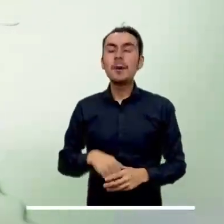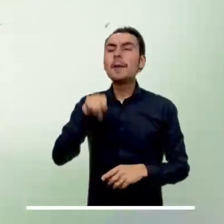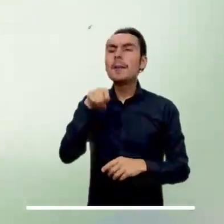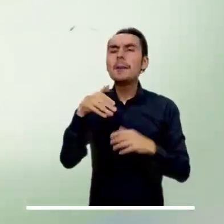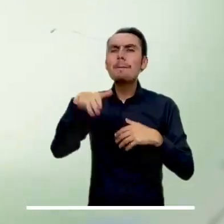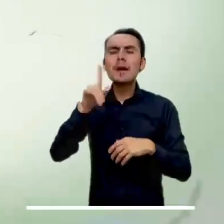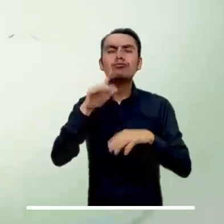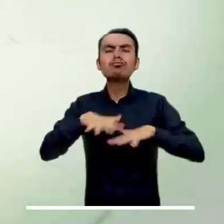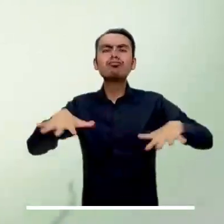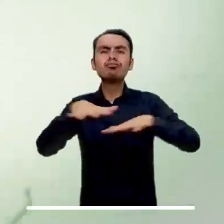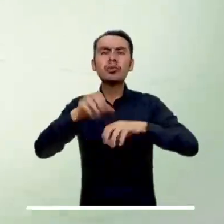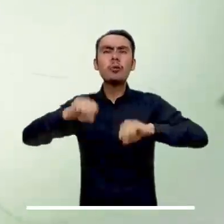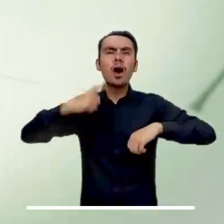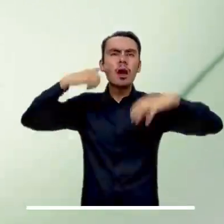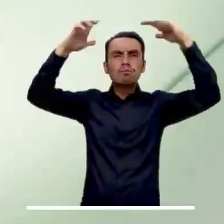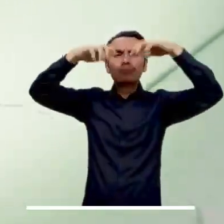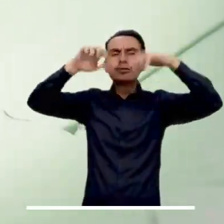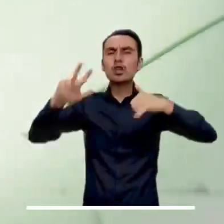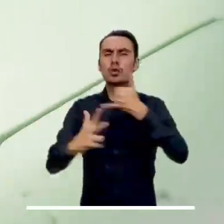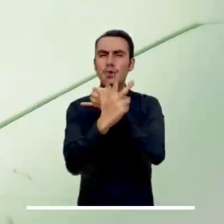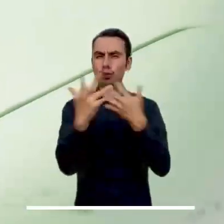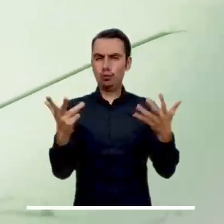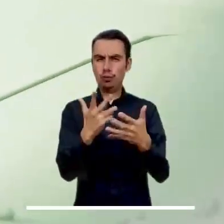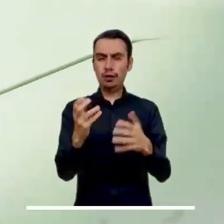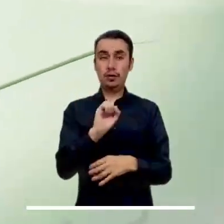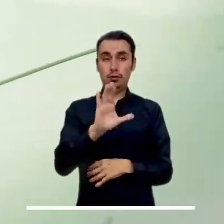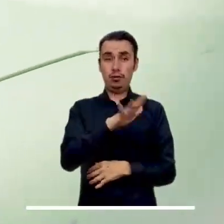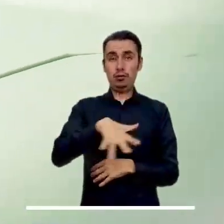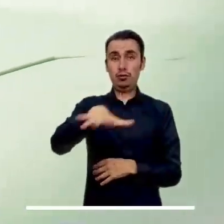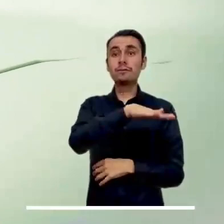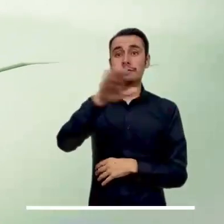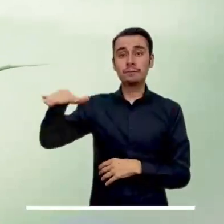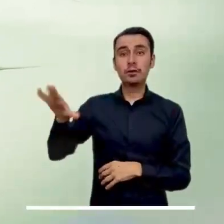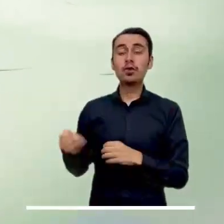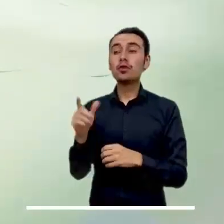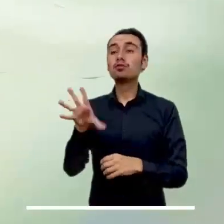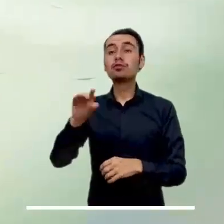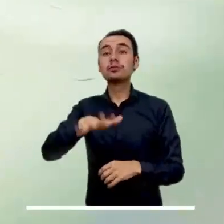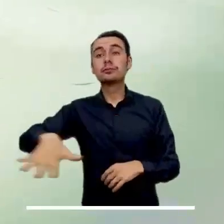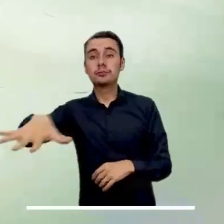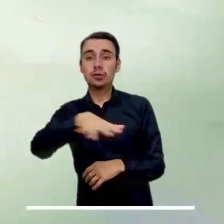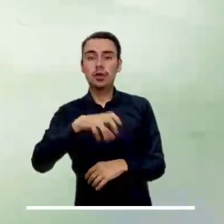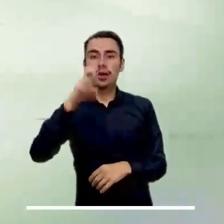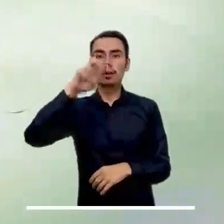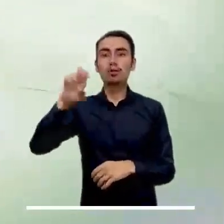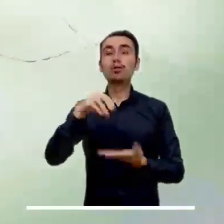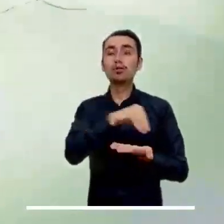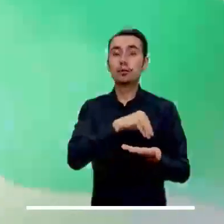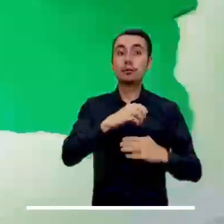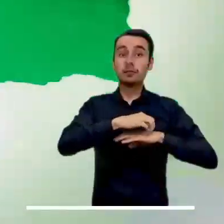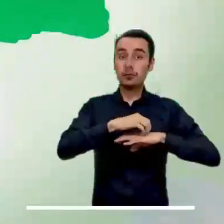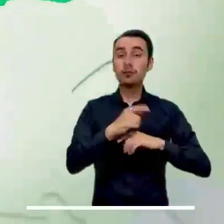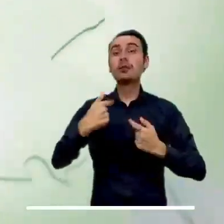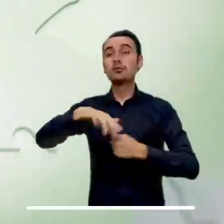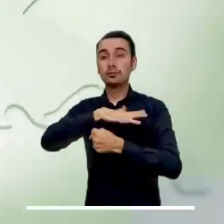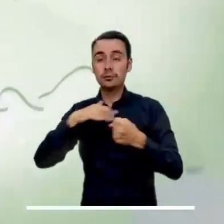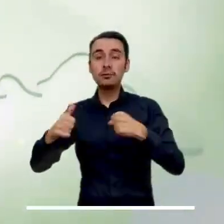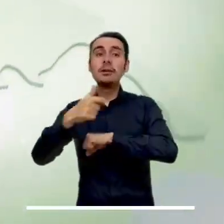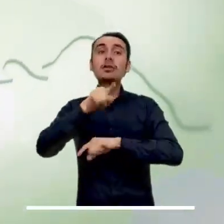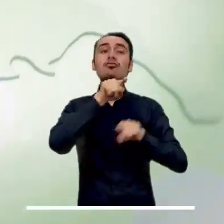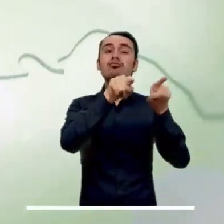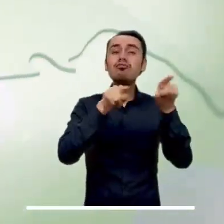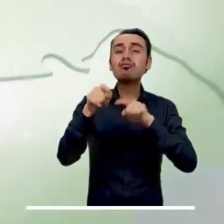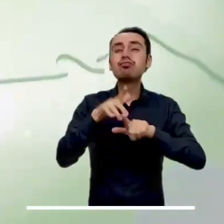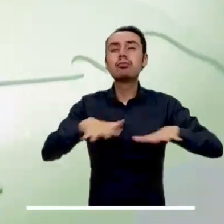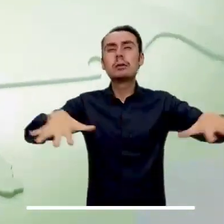se advierte una mañana sin lluvias significativas. Siguen los cielos despejados en los llanos orientales, por lo que